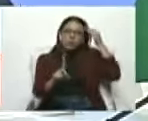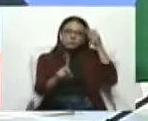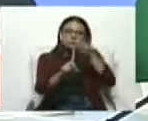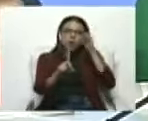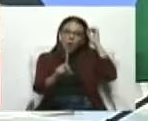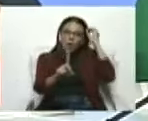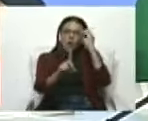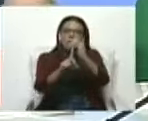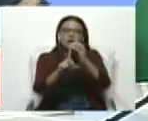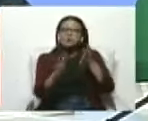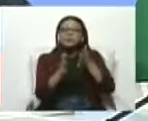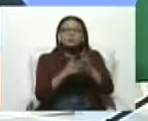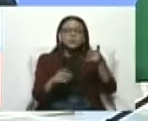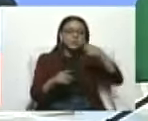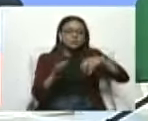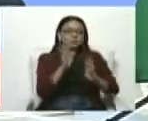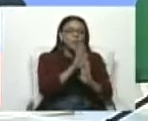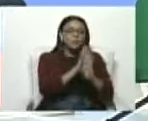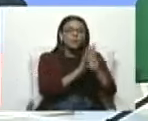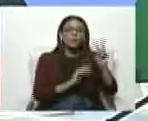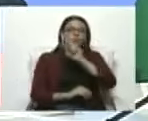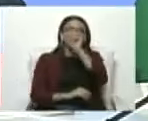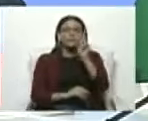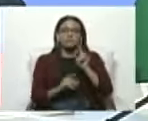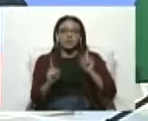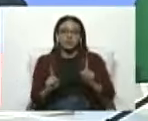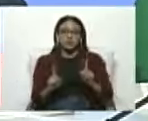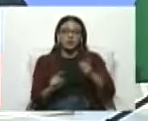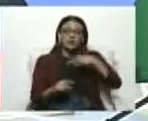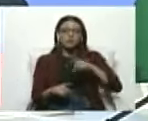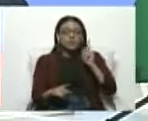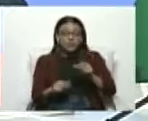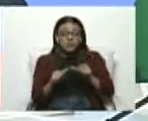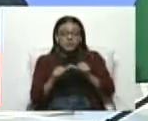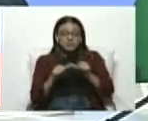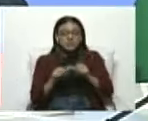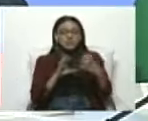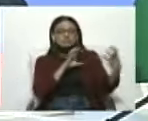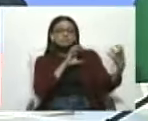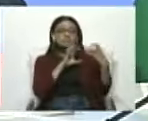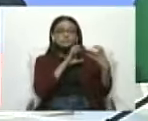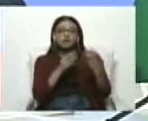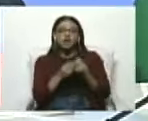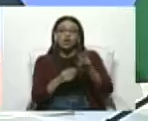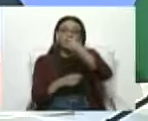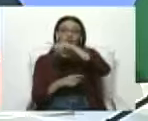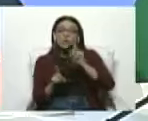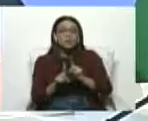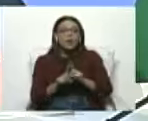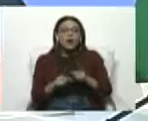Para tú tener una estabilidad económica requieres paz. Un país en guerra no es imposible que pueda tener